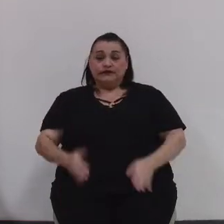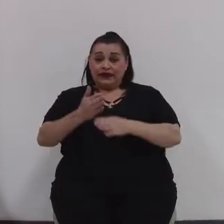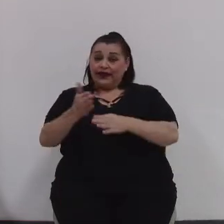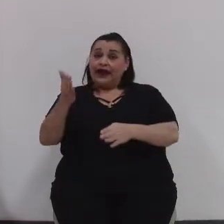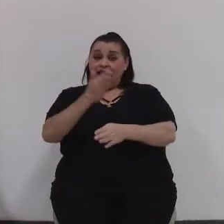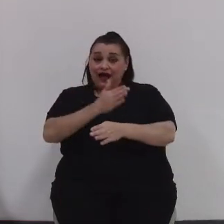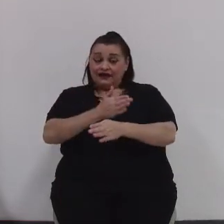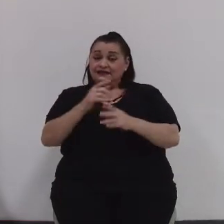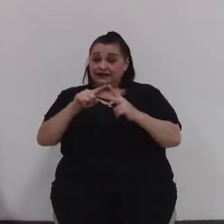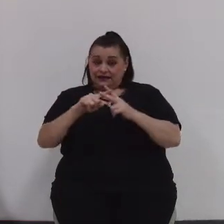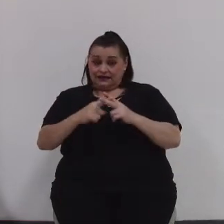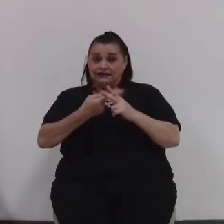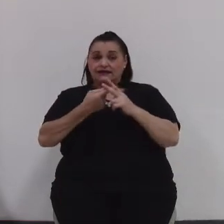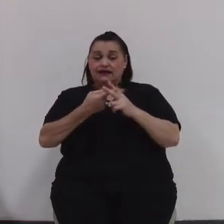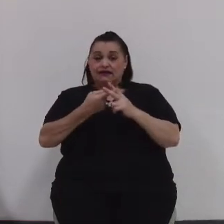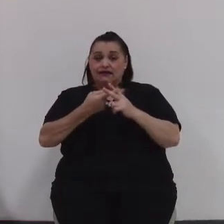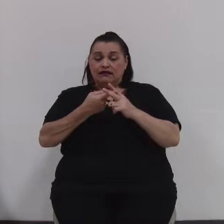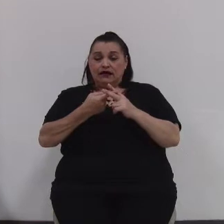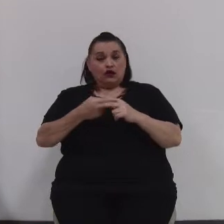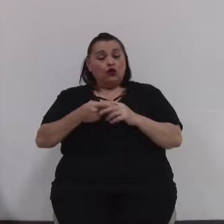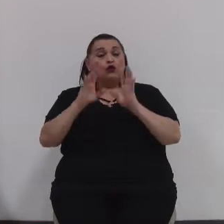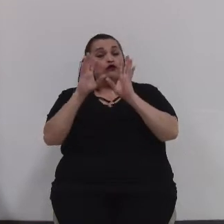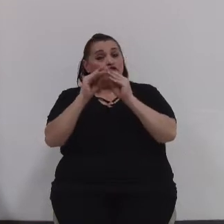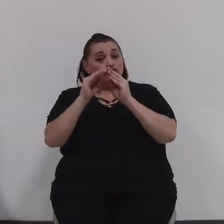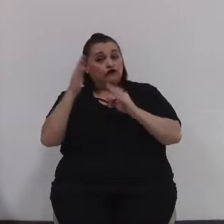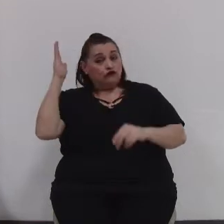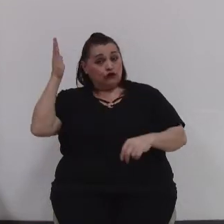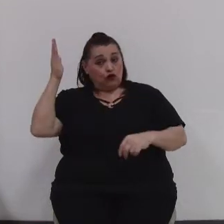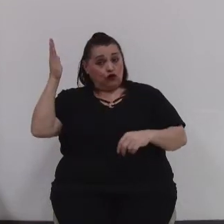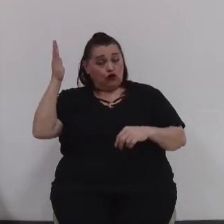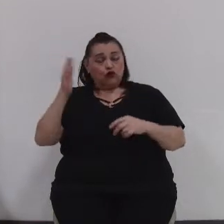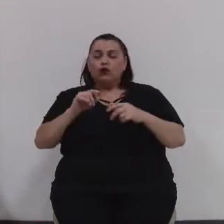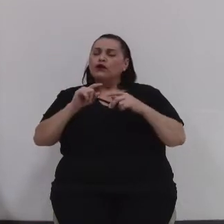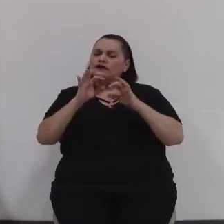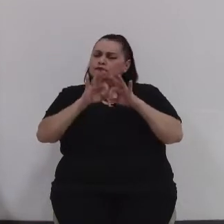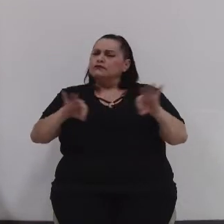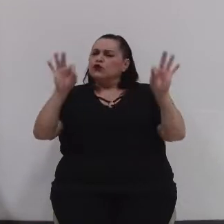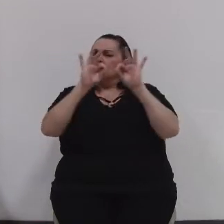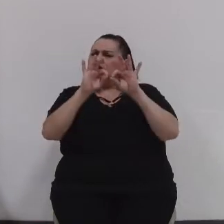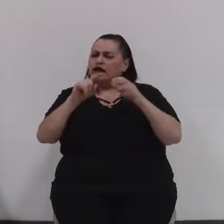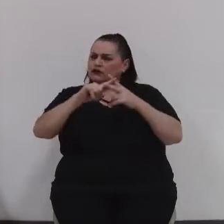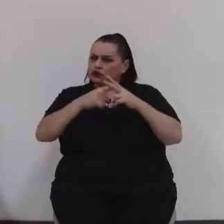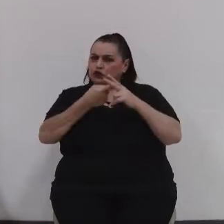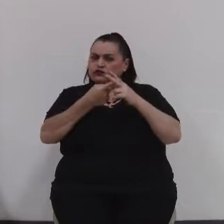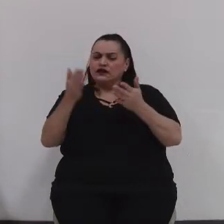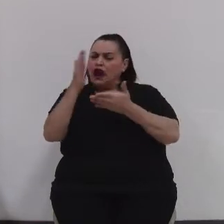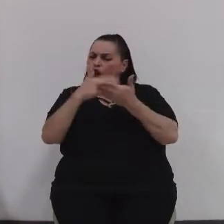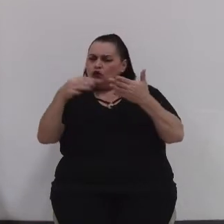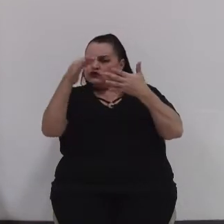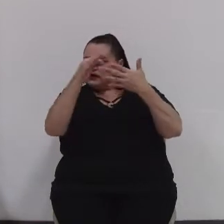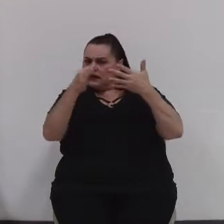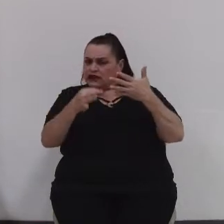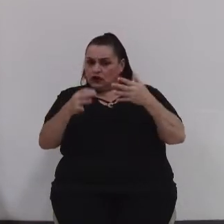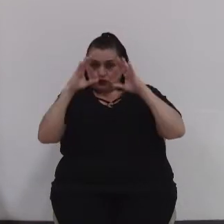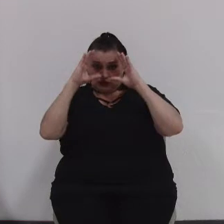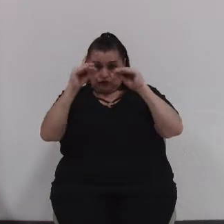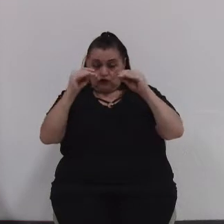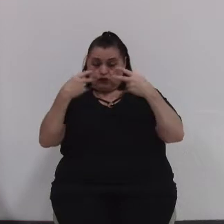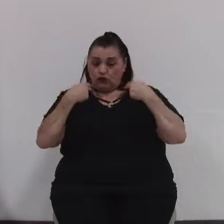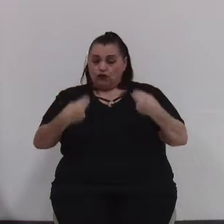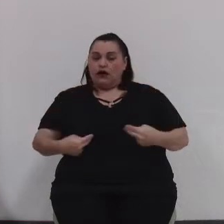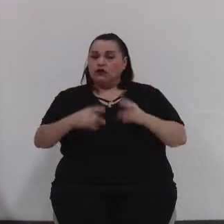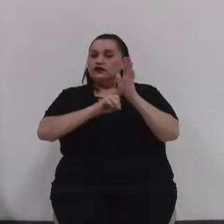de arrancar con el foro, creo que es oportuno introducir algunos de los hallazgos y reflexiones del informe humano, del desarrollo